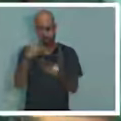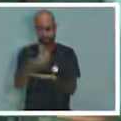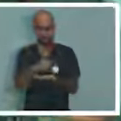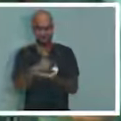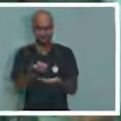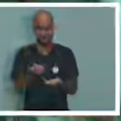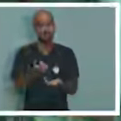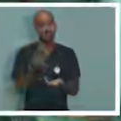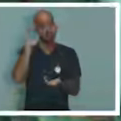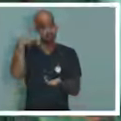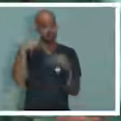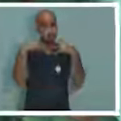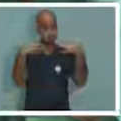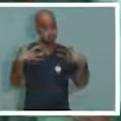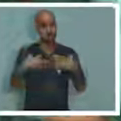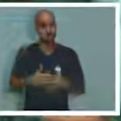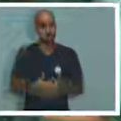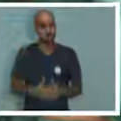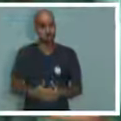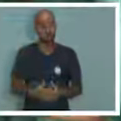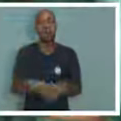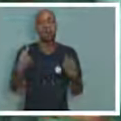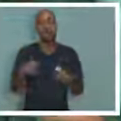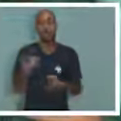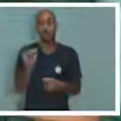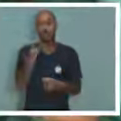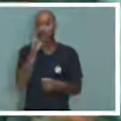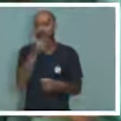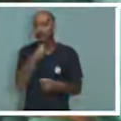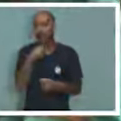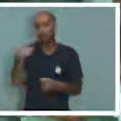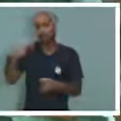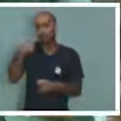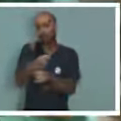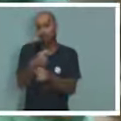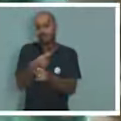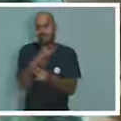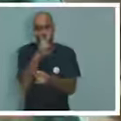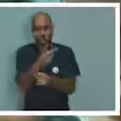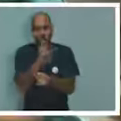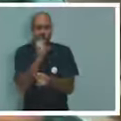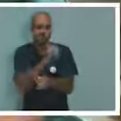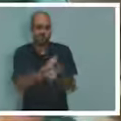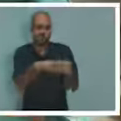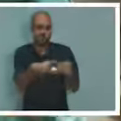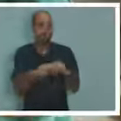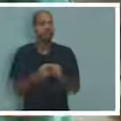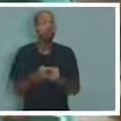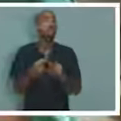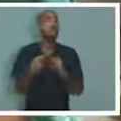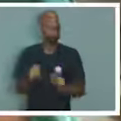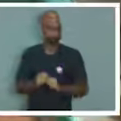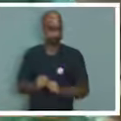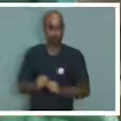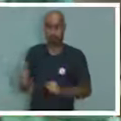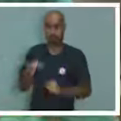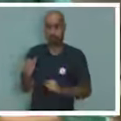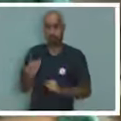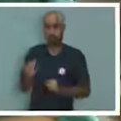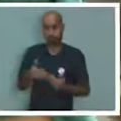vital importancia y que además debe ser muy hermoso el día a día con estos animales. Pero en especial lo es trabajar en el área de maternidad, donde